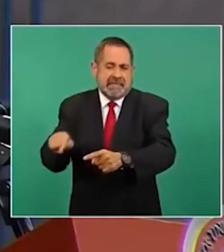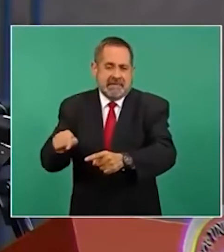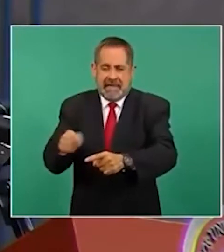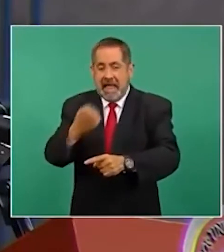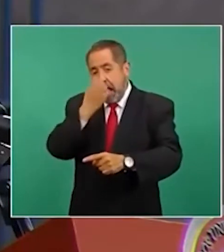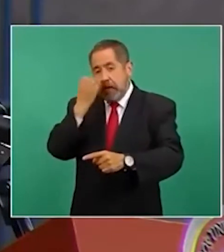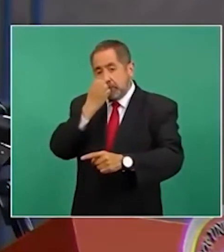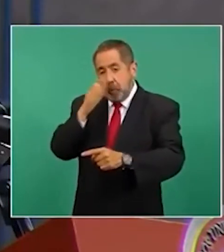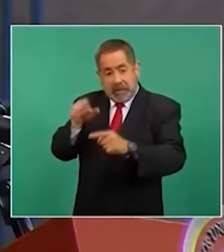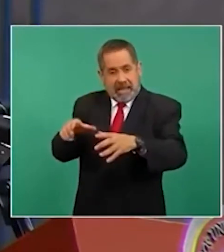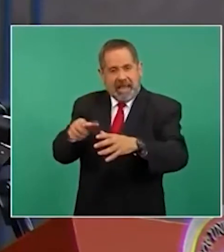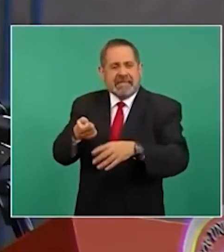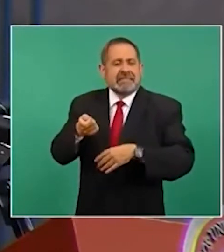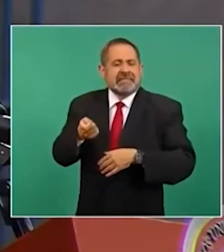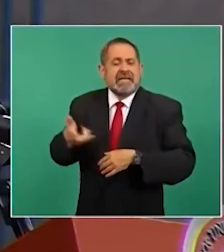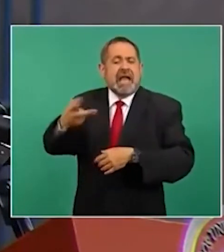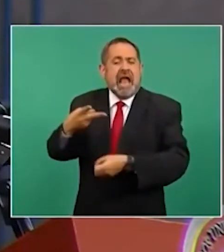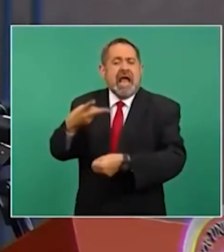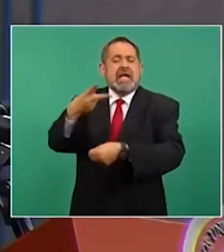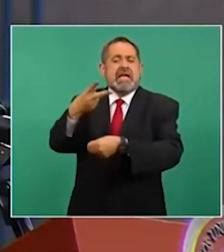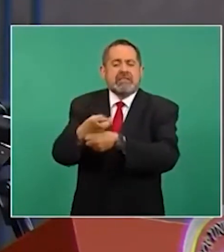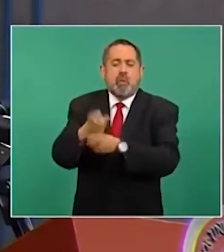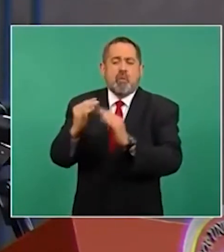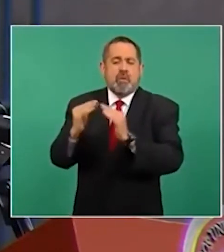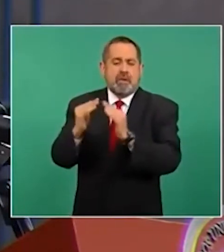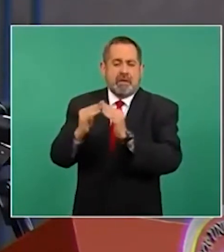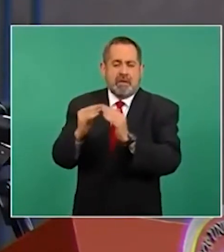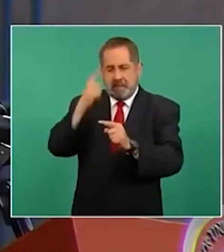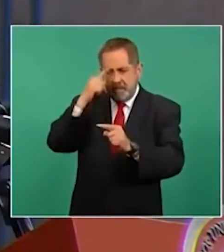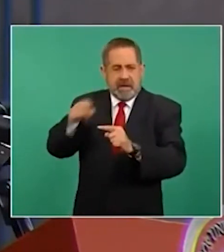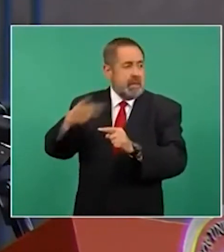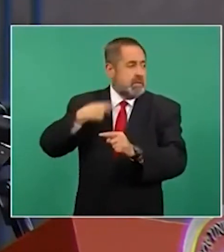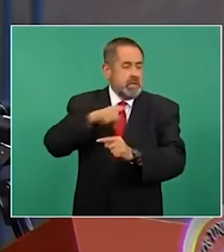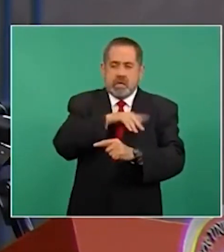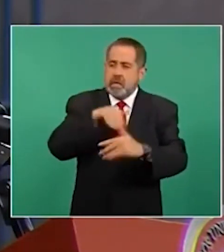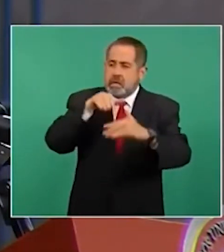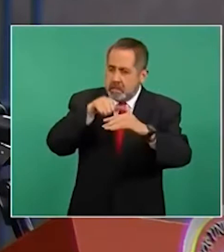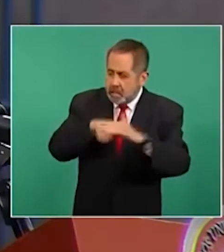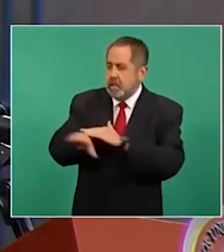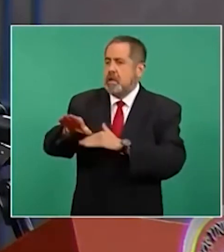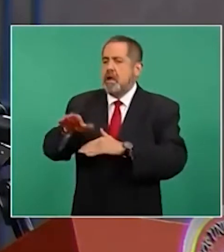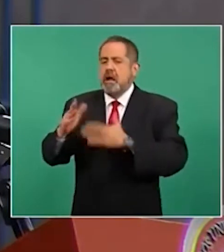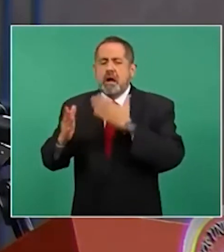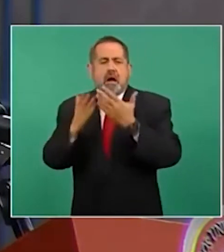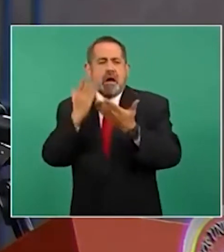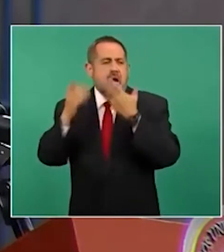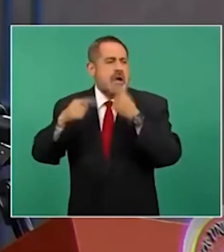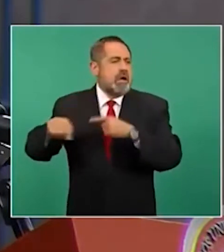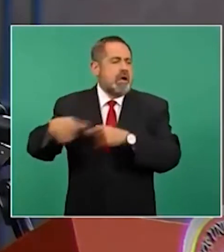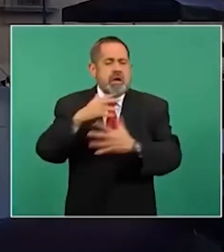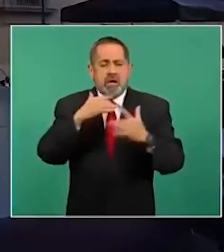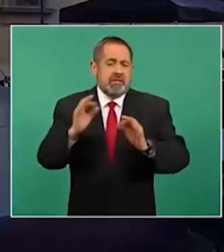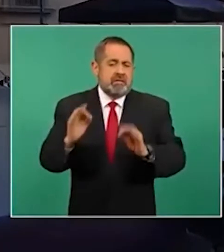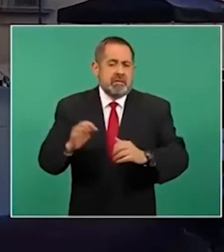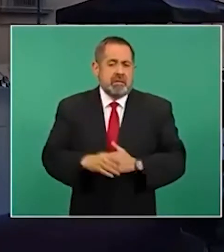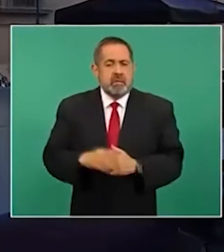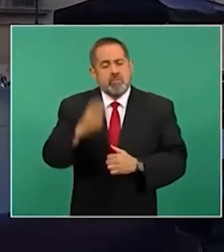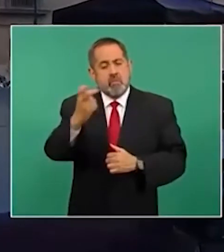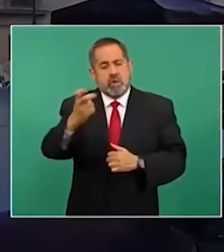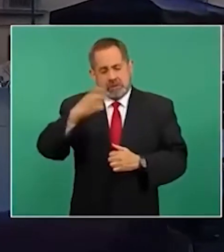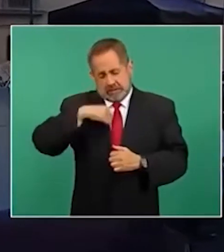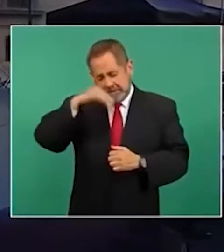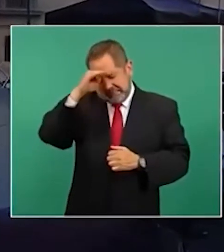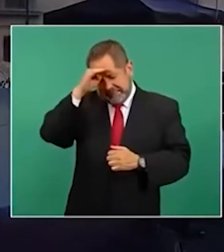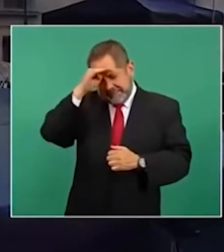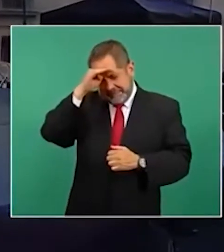de las grandes hazañas de lo que significa una revolución real de las conciencias. Yo no pierdo de